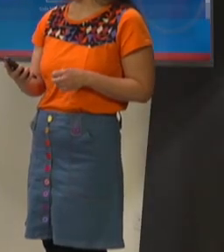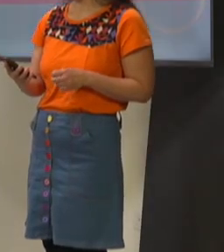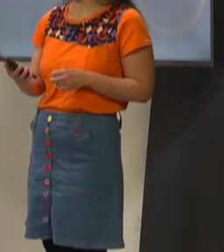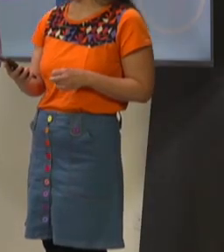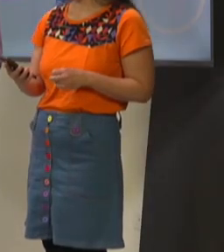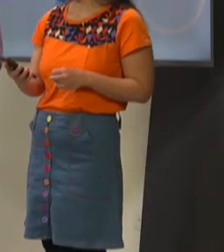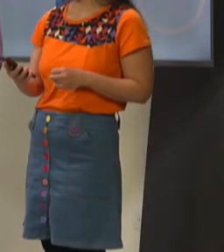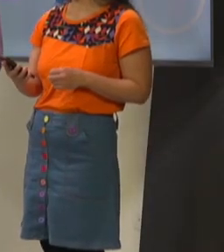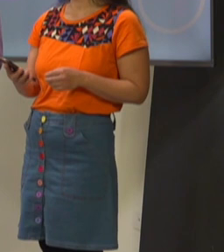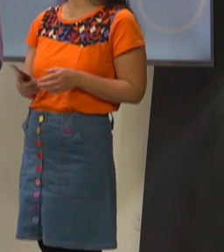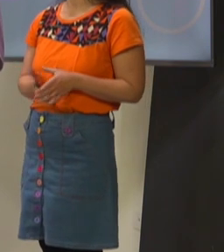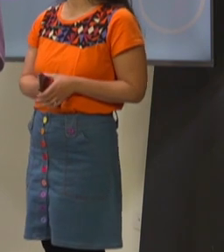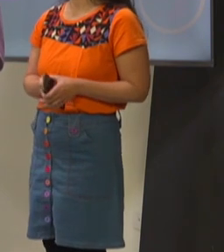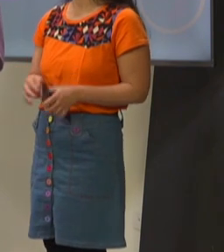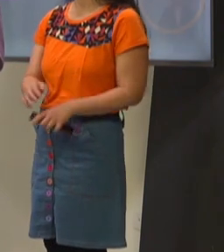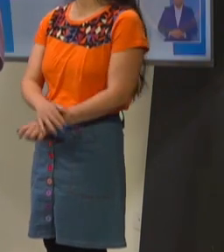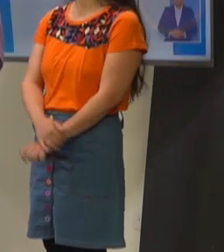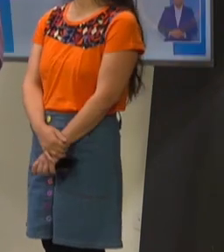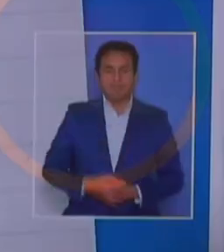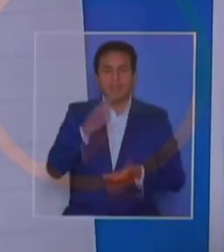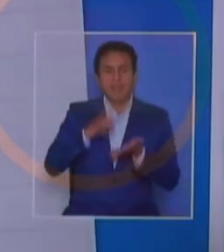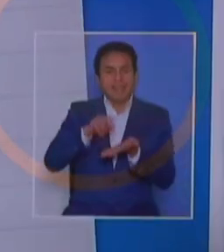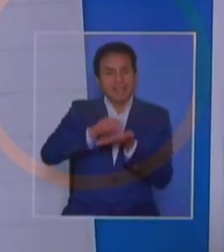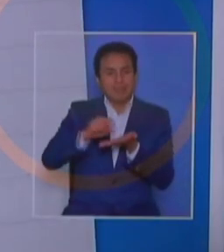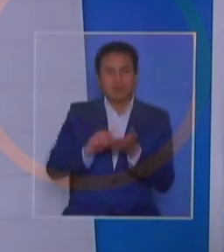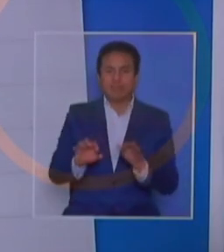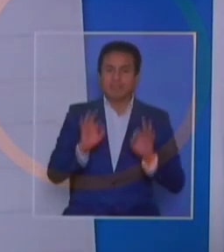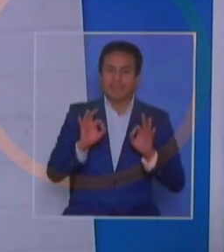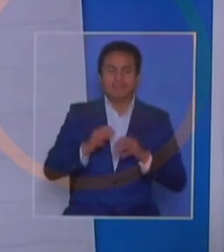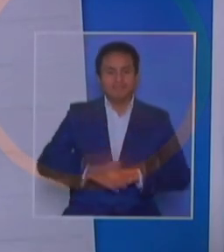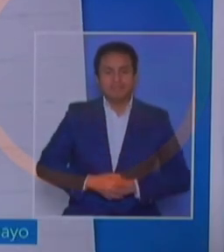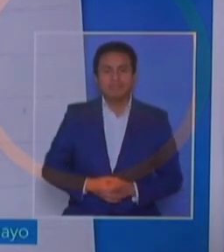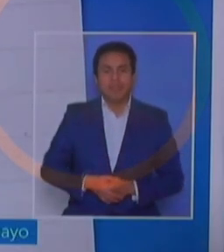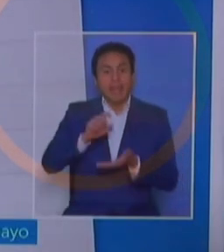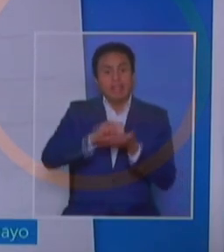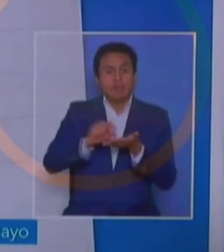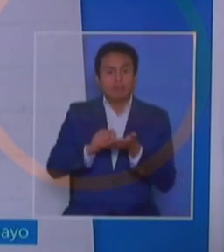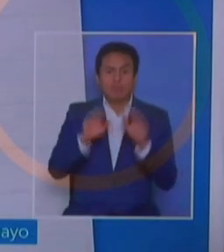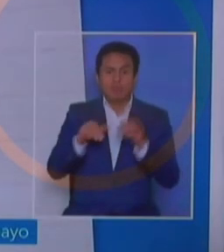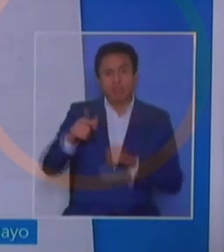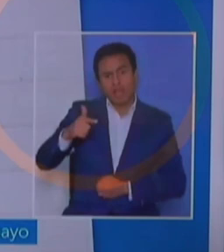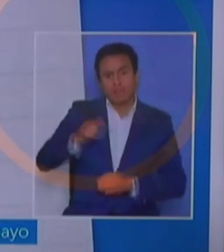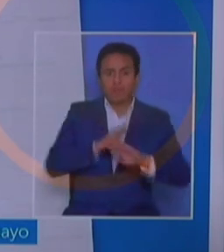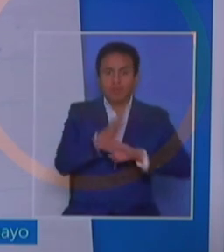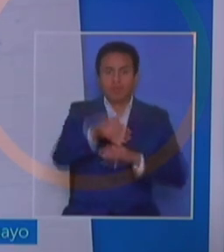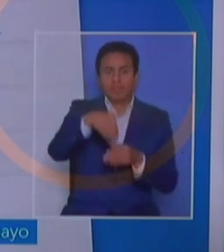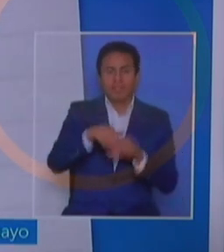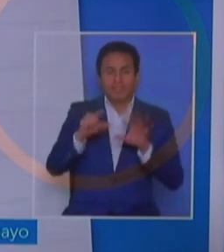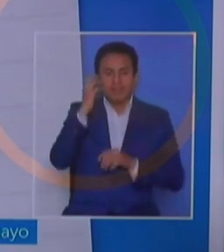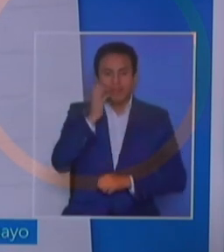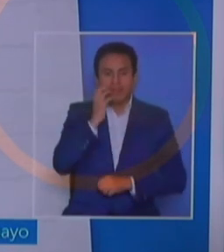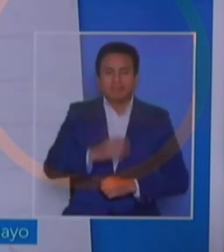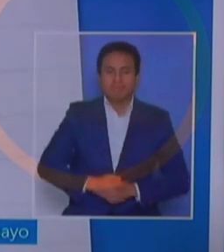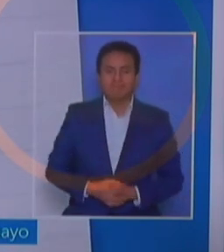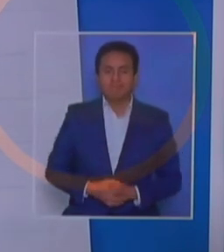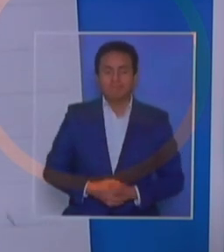integran el gobierno desde el socialismo para ser preparativo comunista el frente amplio y otros sectores todos llaman